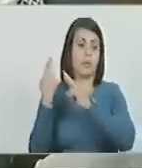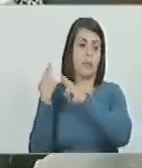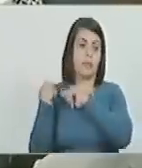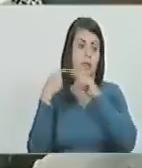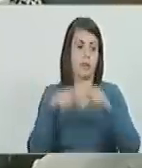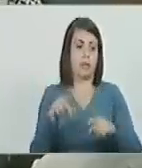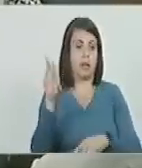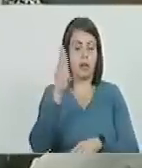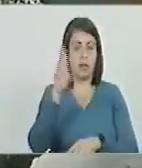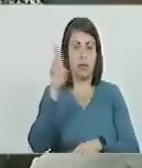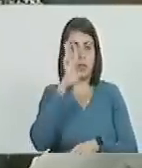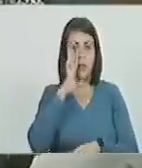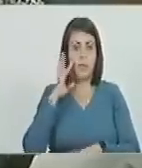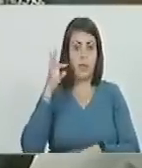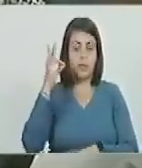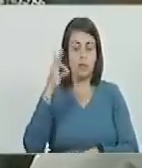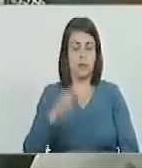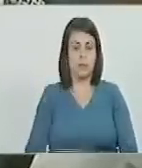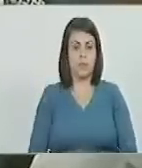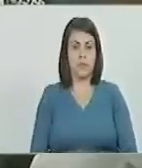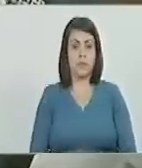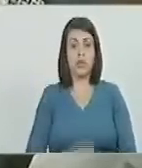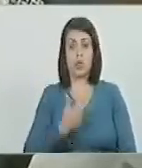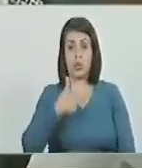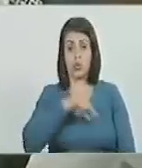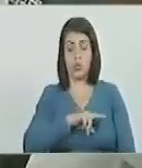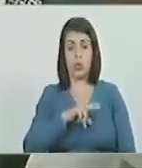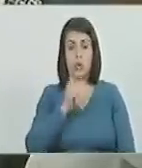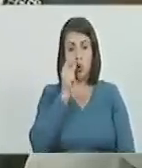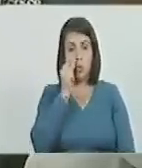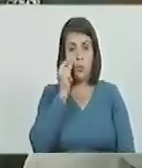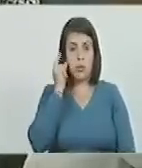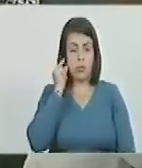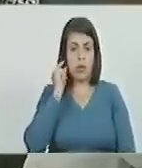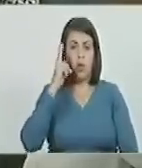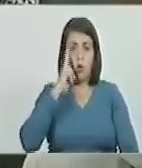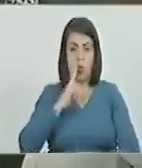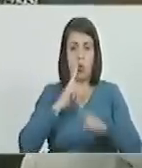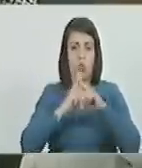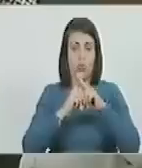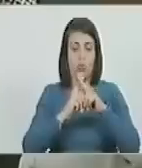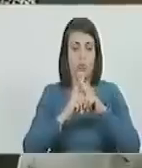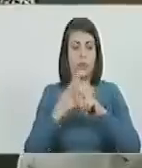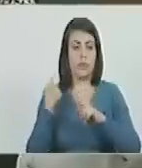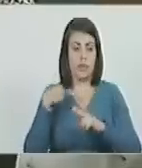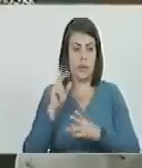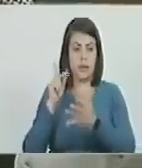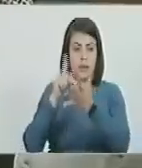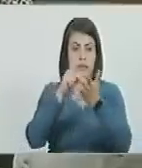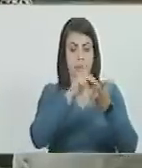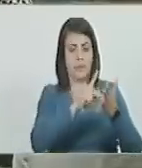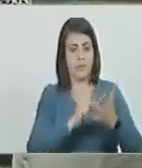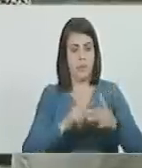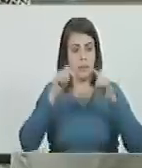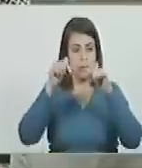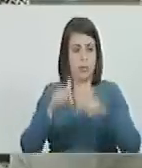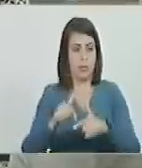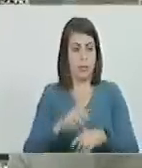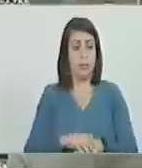representante ante la República Francesa. Para nosotros y nosotras es un inmenso honor haber tenido la participación de